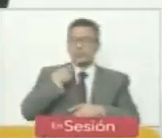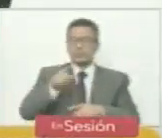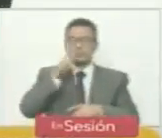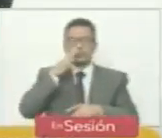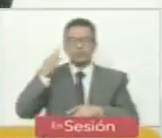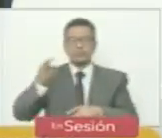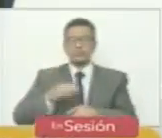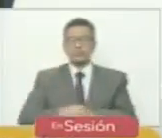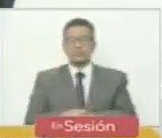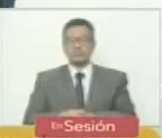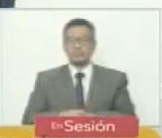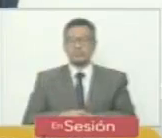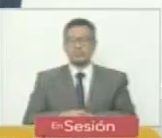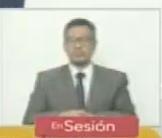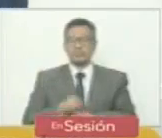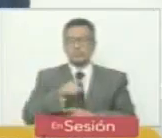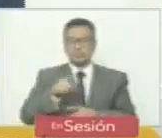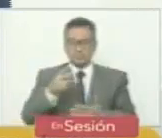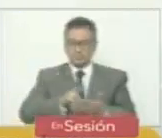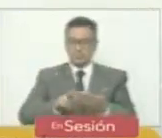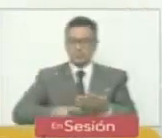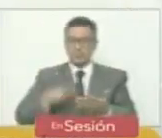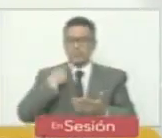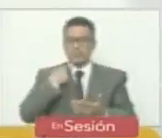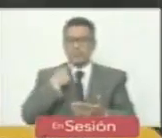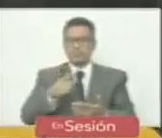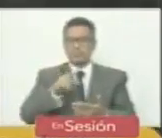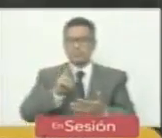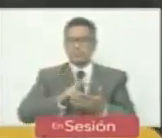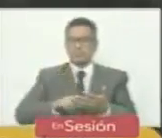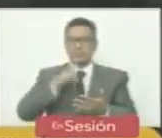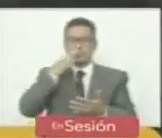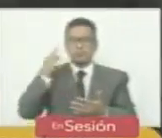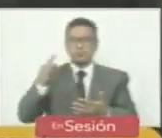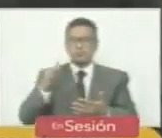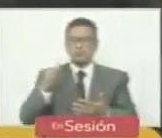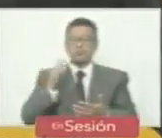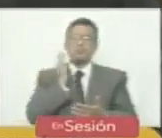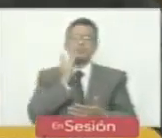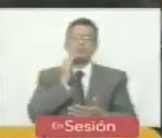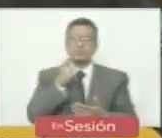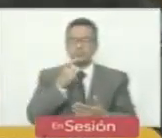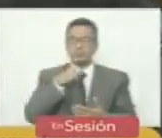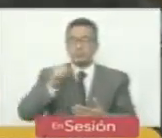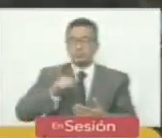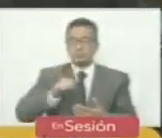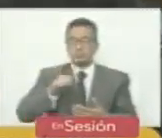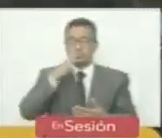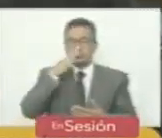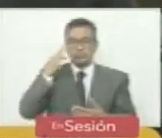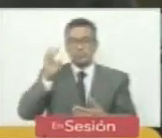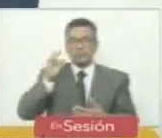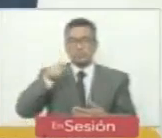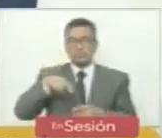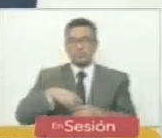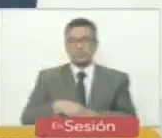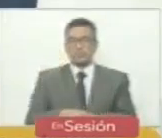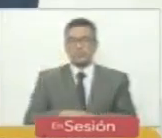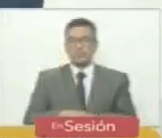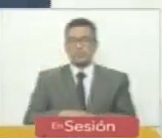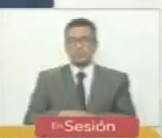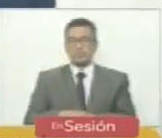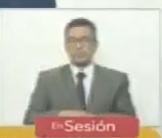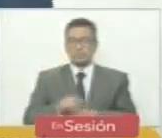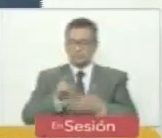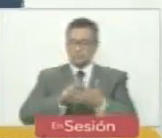francés? ¿Ustedes han leído eso, que el avión era francés? ¿Era francés? Air France.